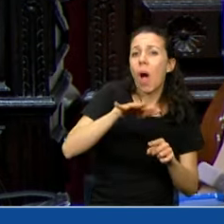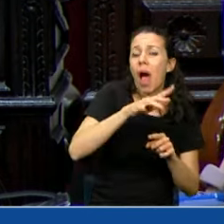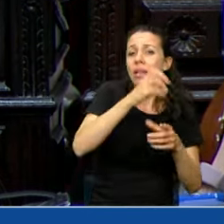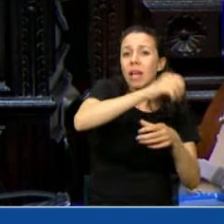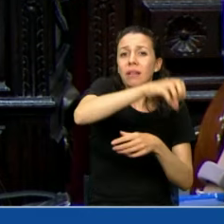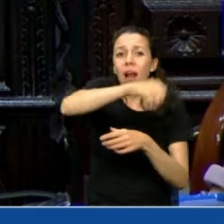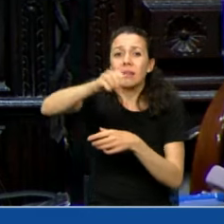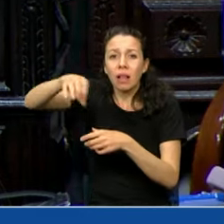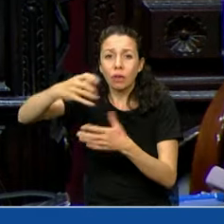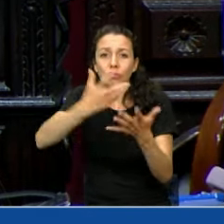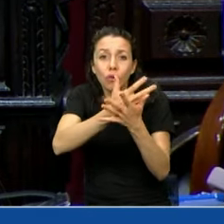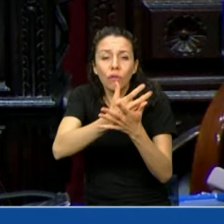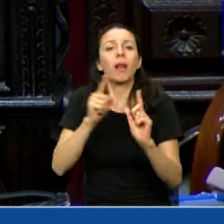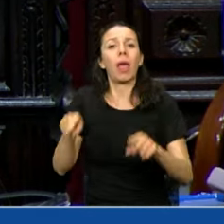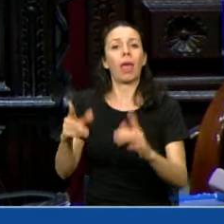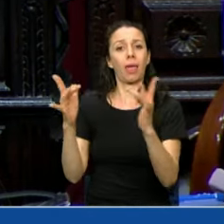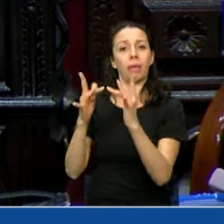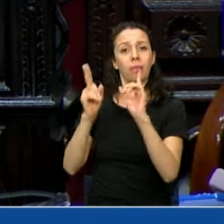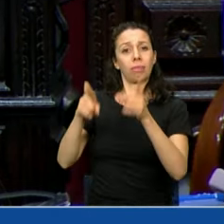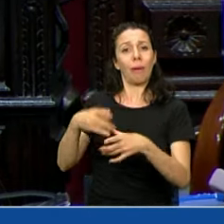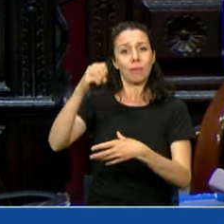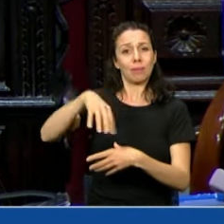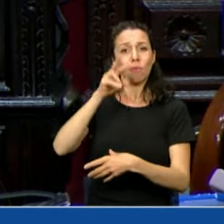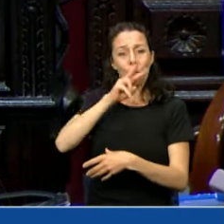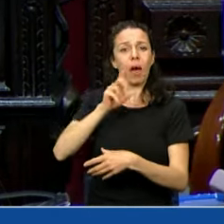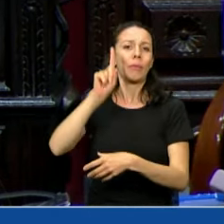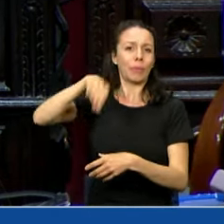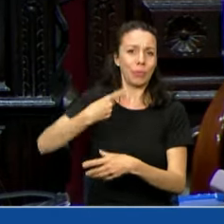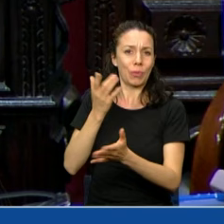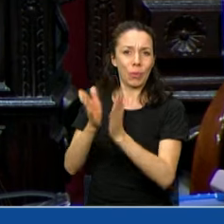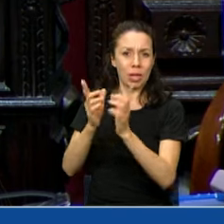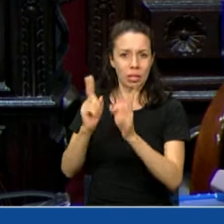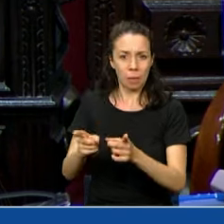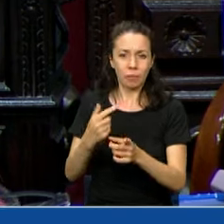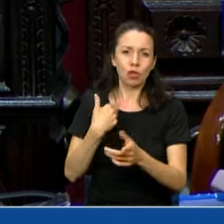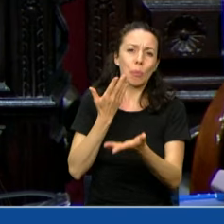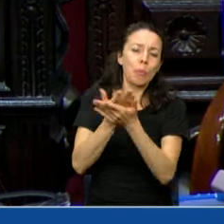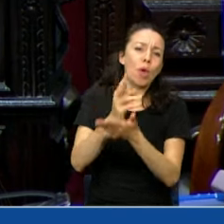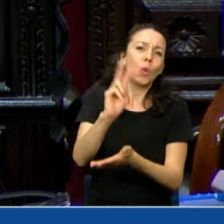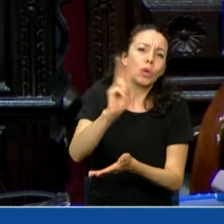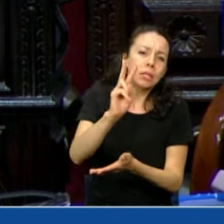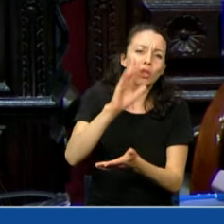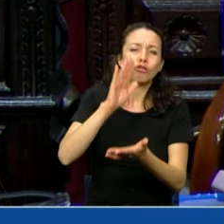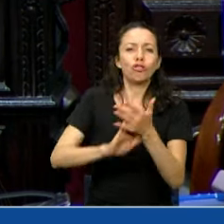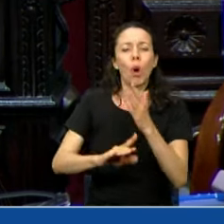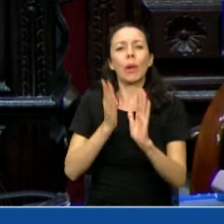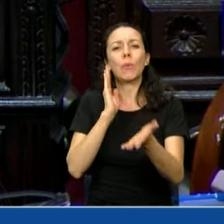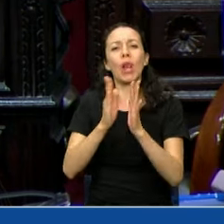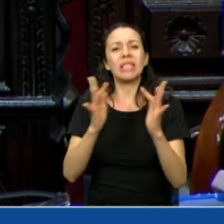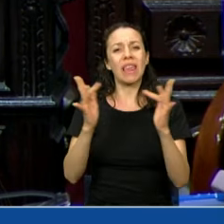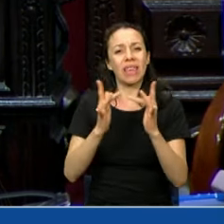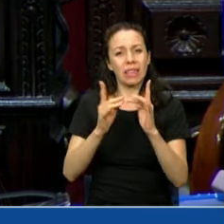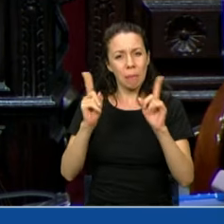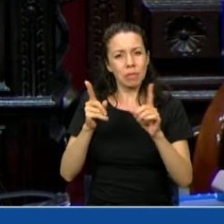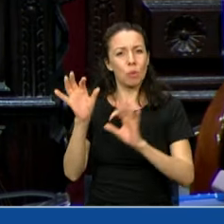espacios donde padecemos esos Tipos de violencias obviamente la violencia digital que pido autorización para leer la definición que que consta en nuestro